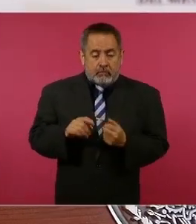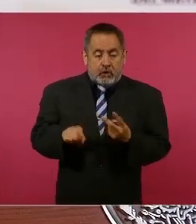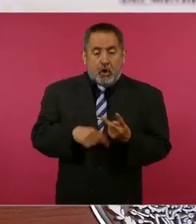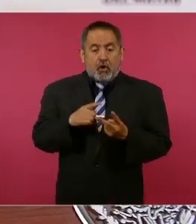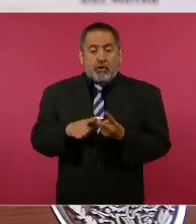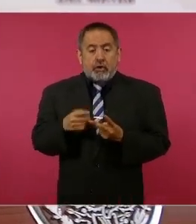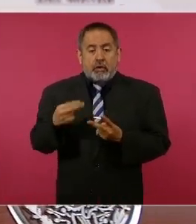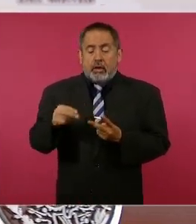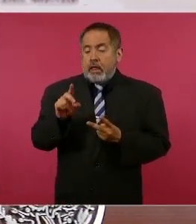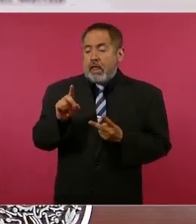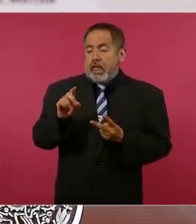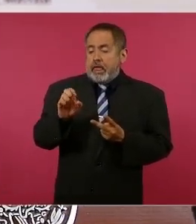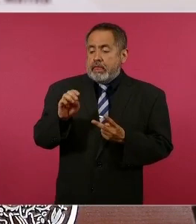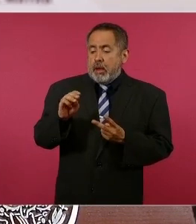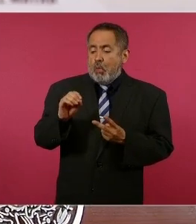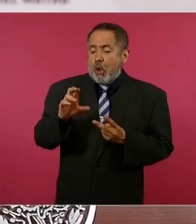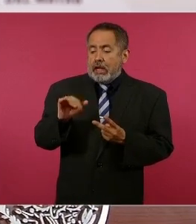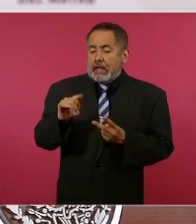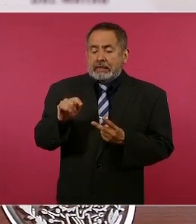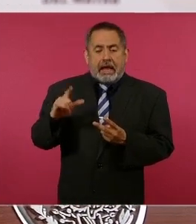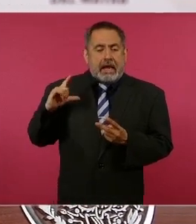demócratas laicos.